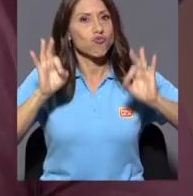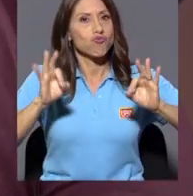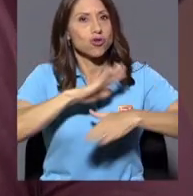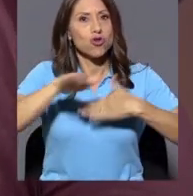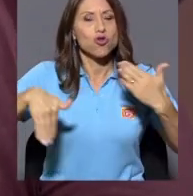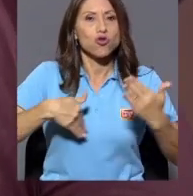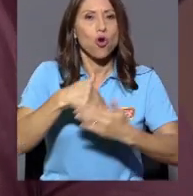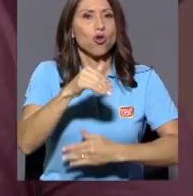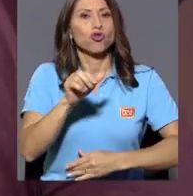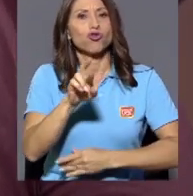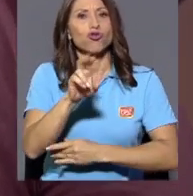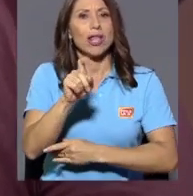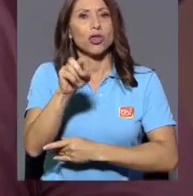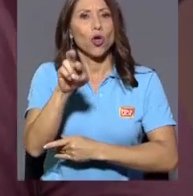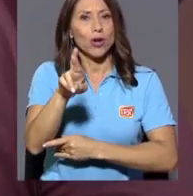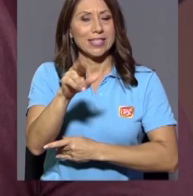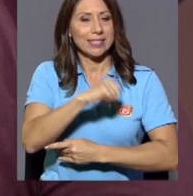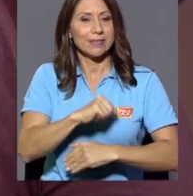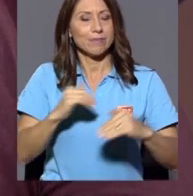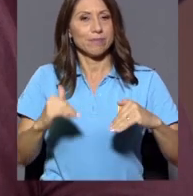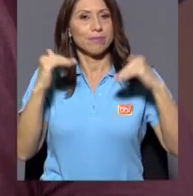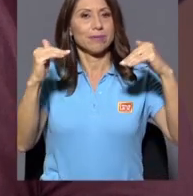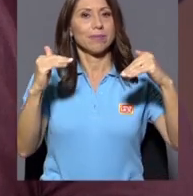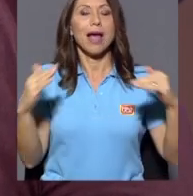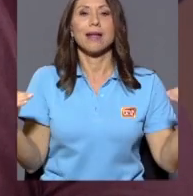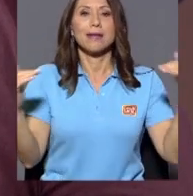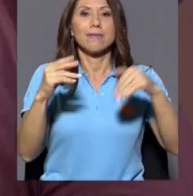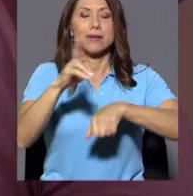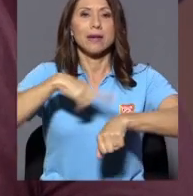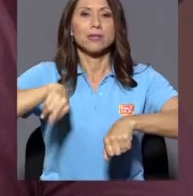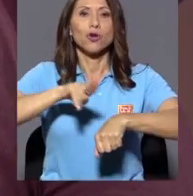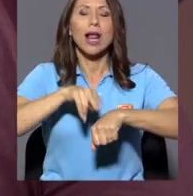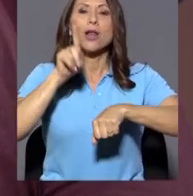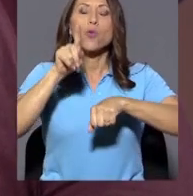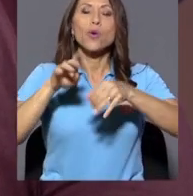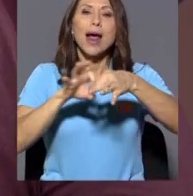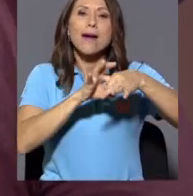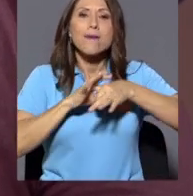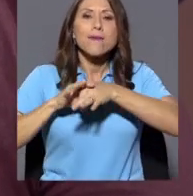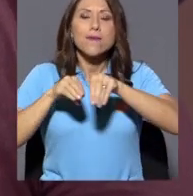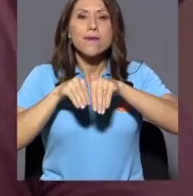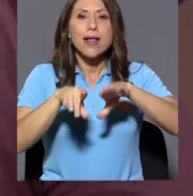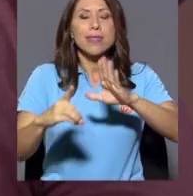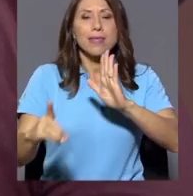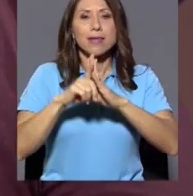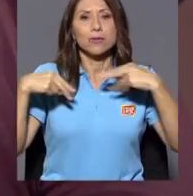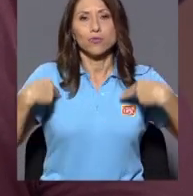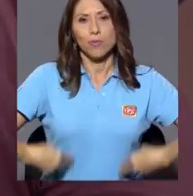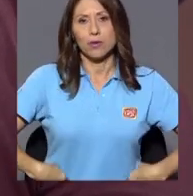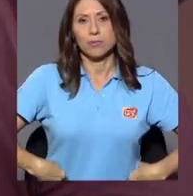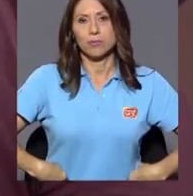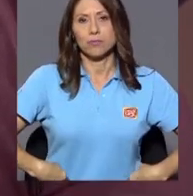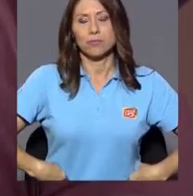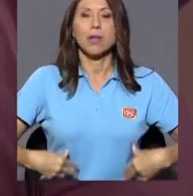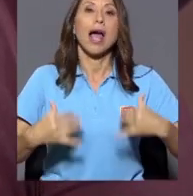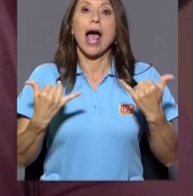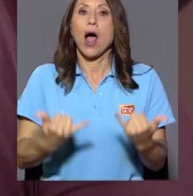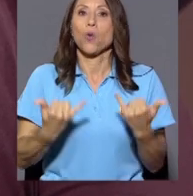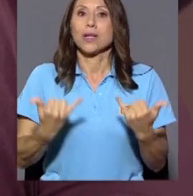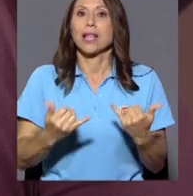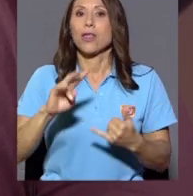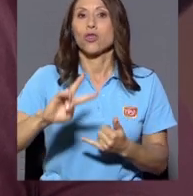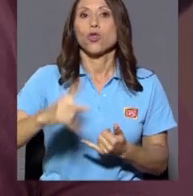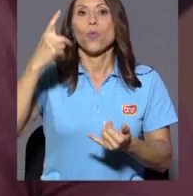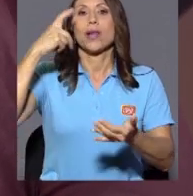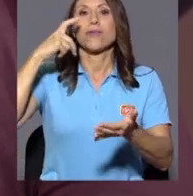para que a nivel nacional exista una red de derechos humanos por lo tanto ahora está por decir de alguna